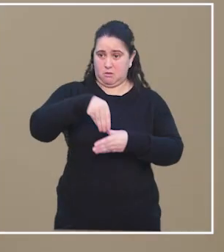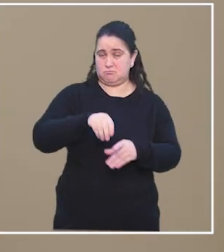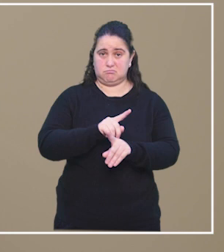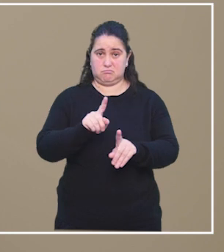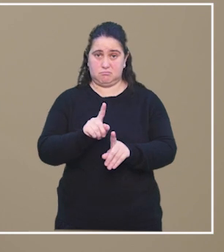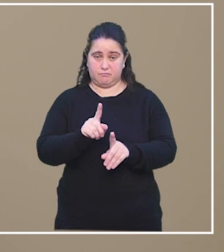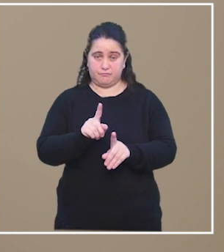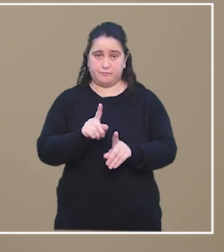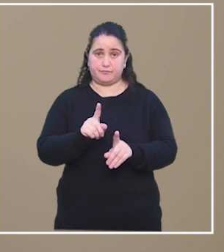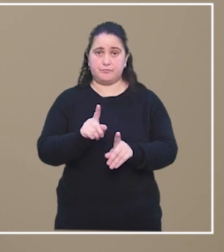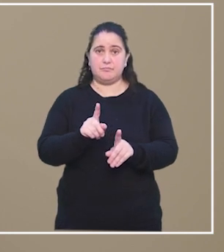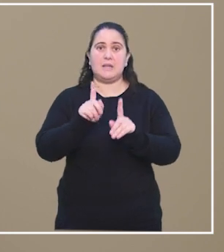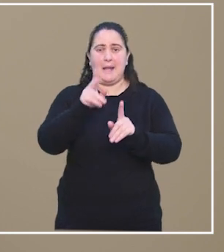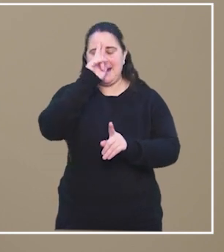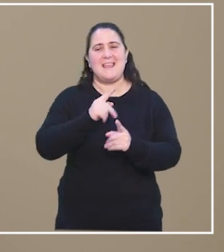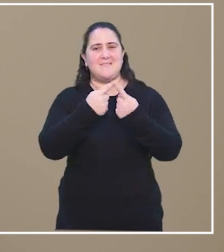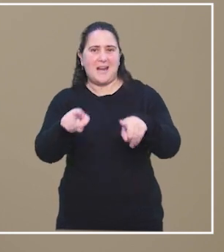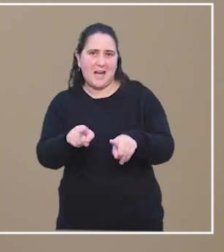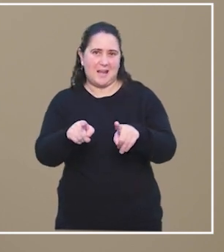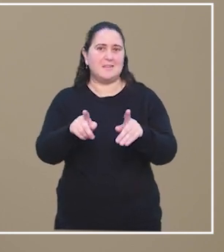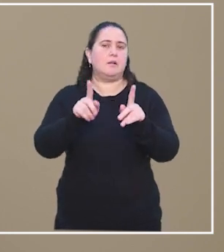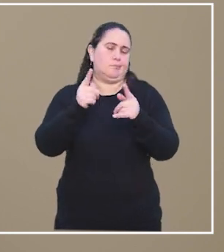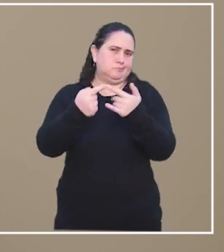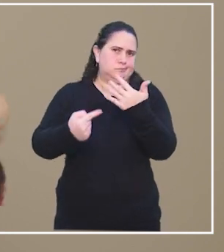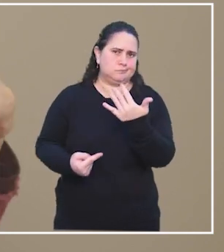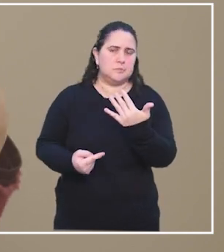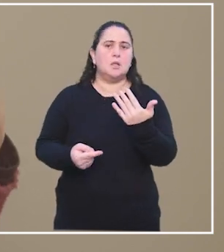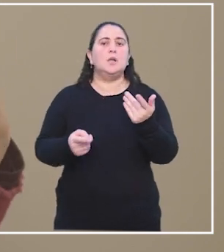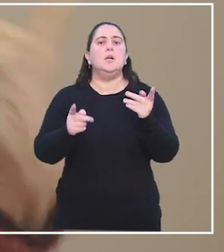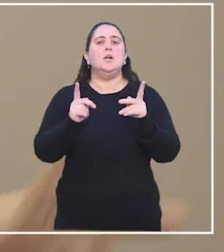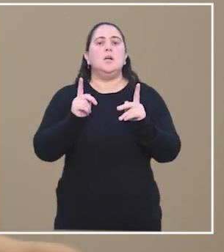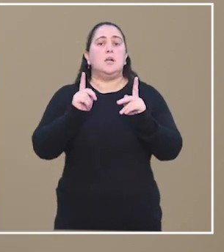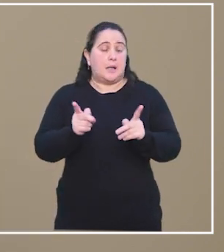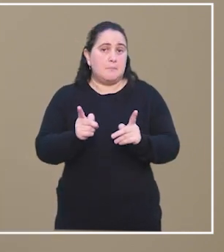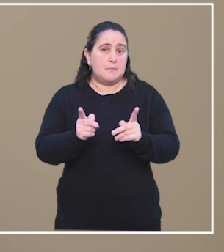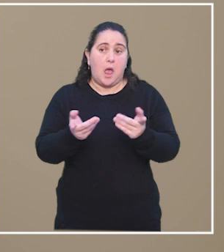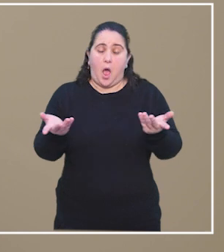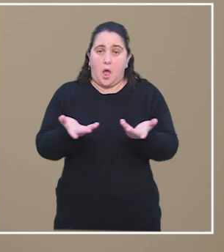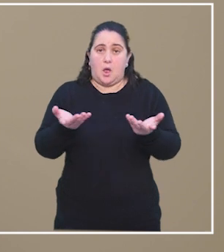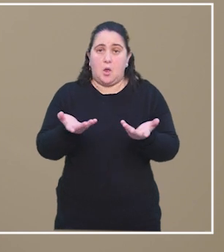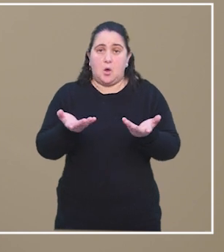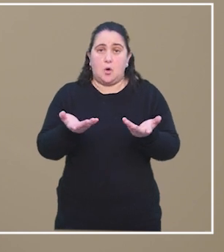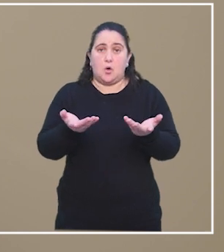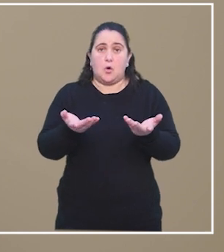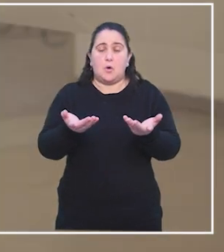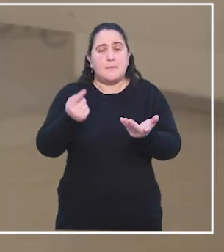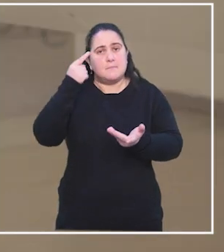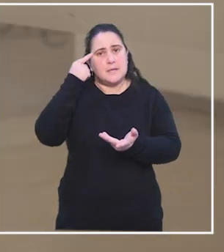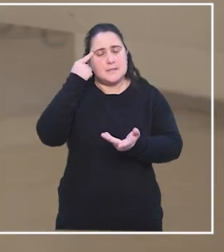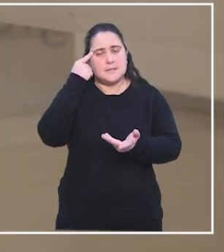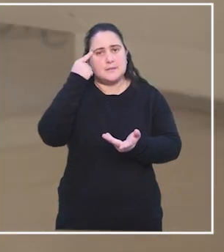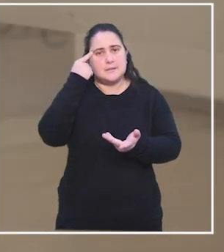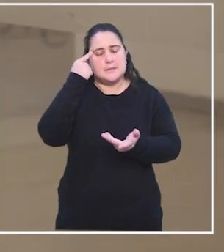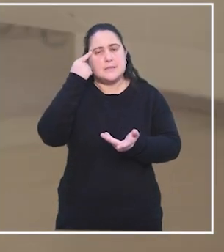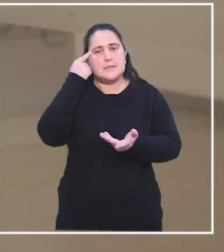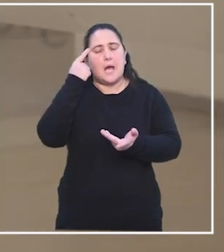fueran, otras razas, otras etnias y demás. Y incluso hoy en día se llega a pensar,